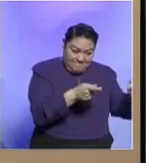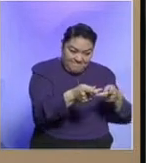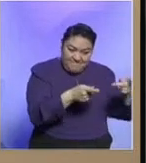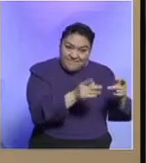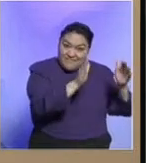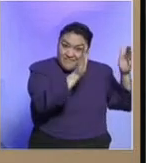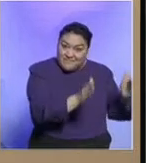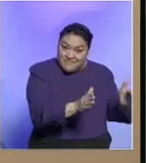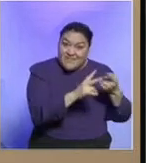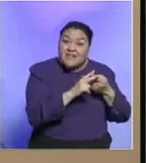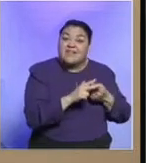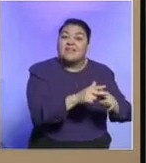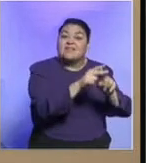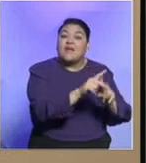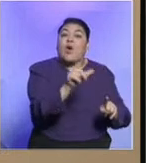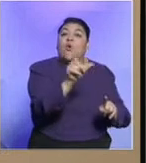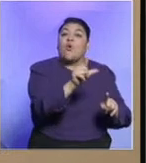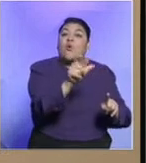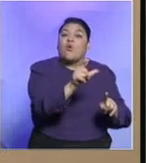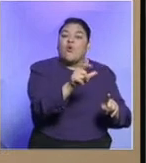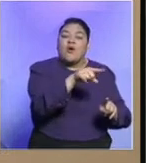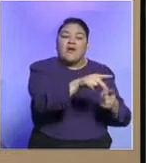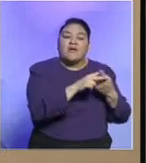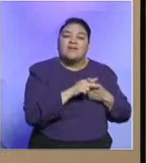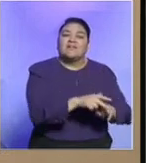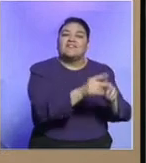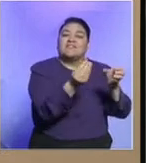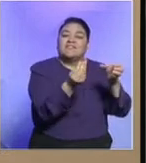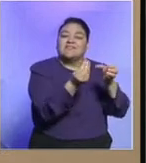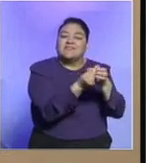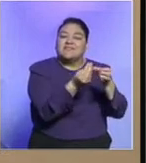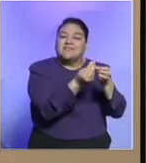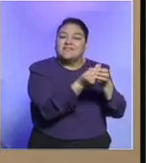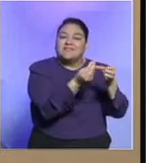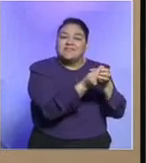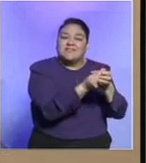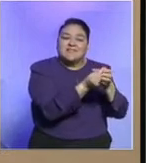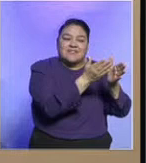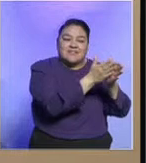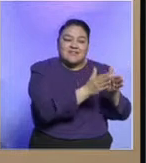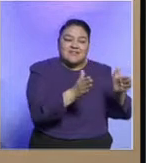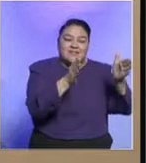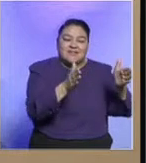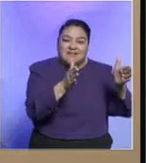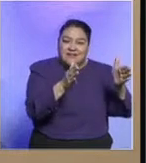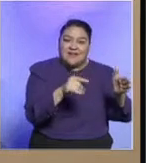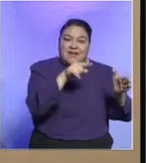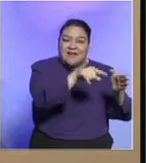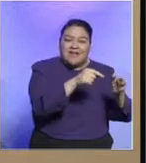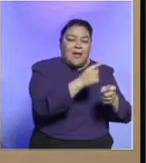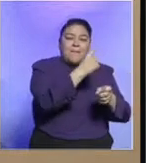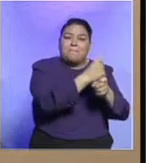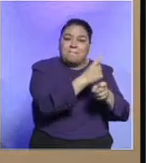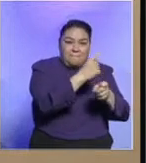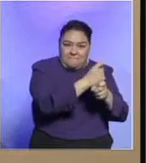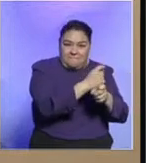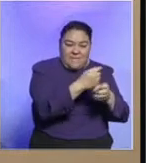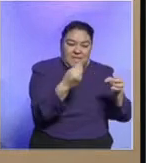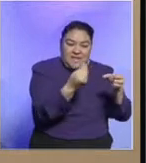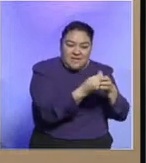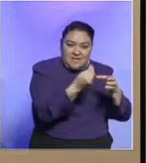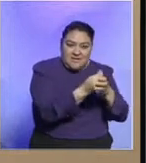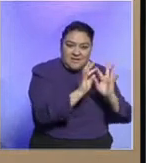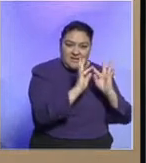electoral iniciará con la sesión que se llevará a cabo con la primera sesión que celebre